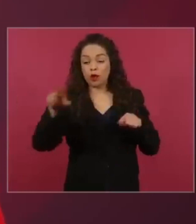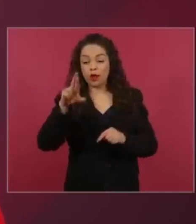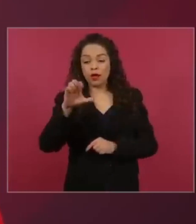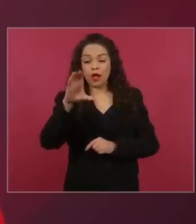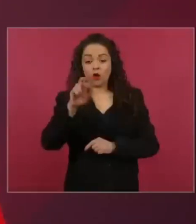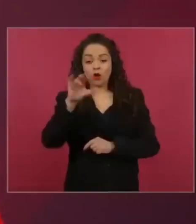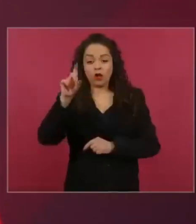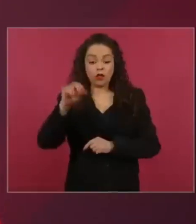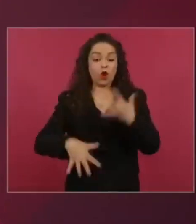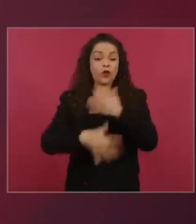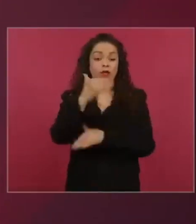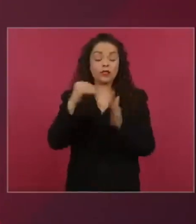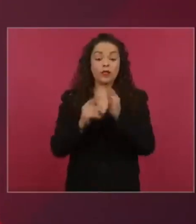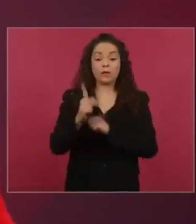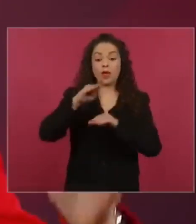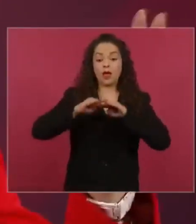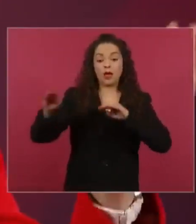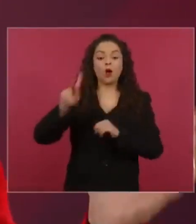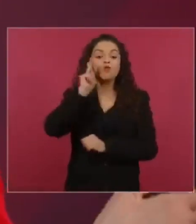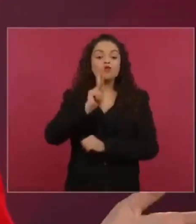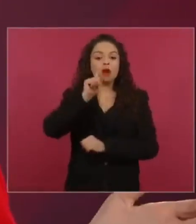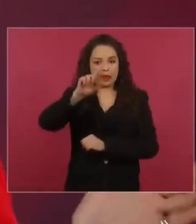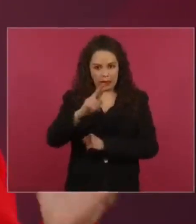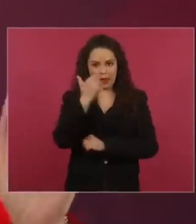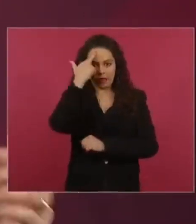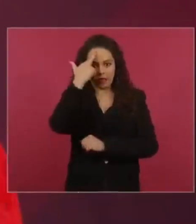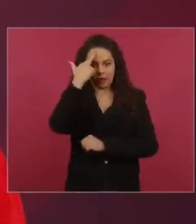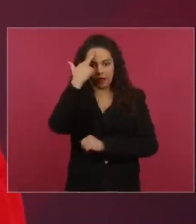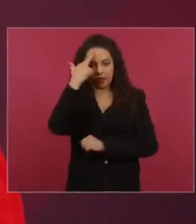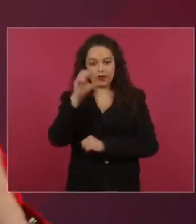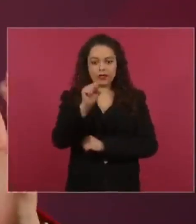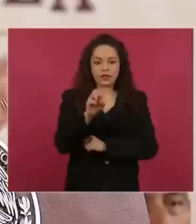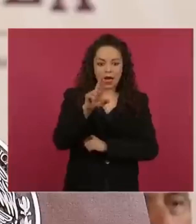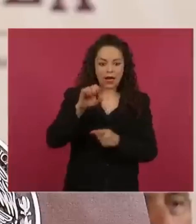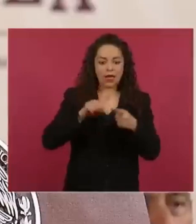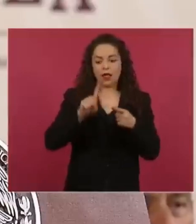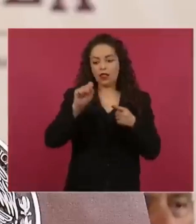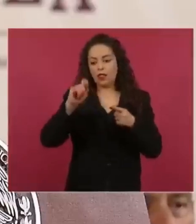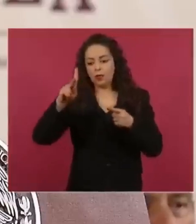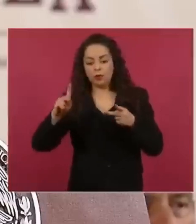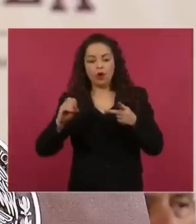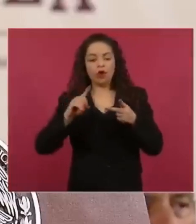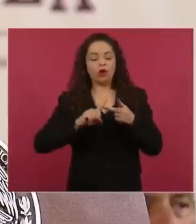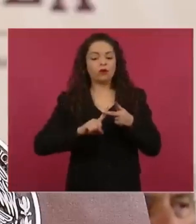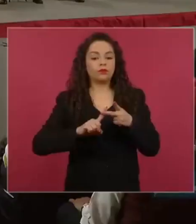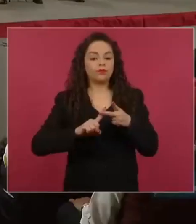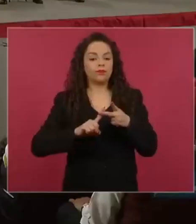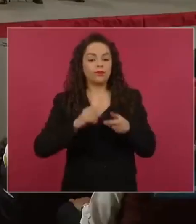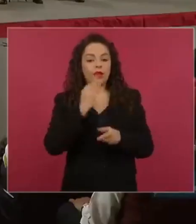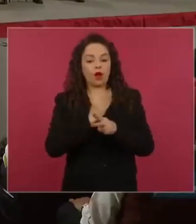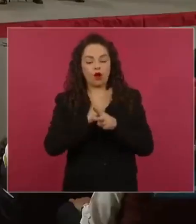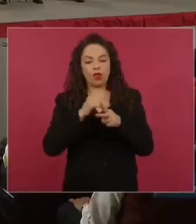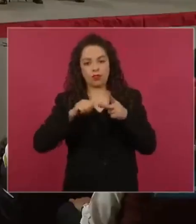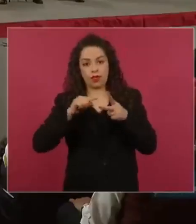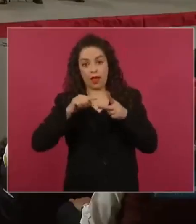de tener 15,000 kilómetros de prueba en este tren. Si recuerdan, hay pruebas serie, pruebas tipo. En este caso son pruebas tipo,